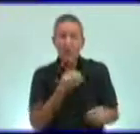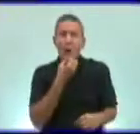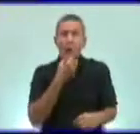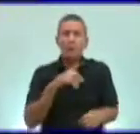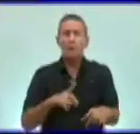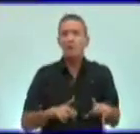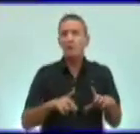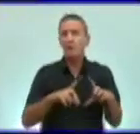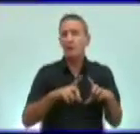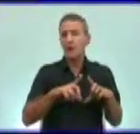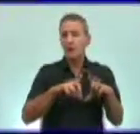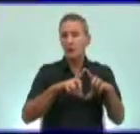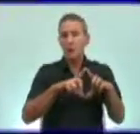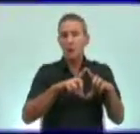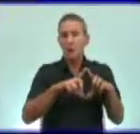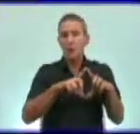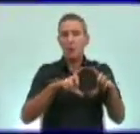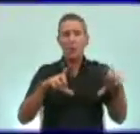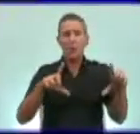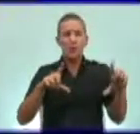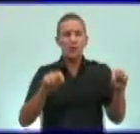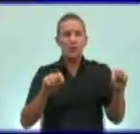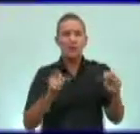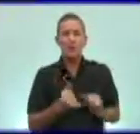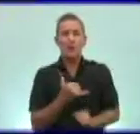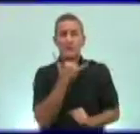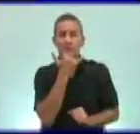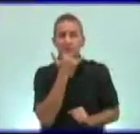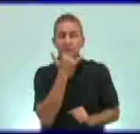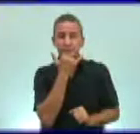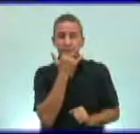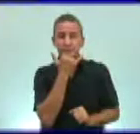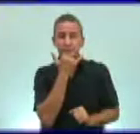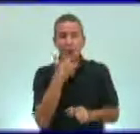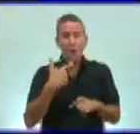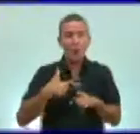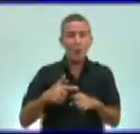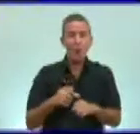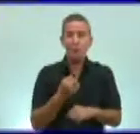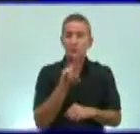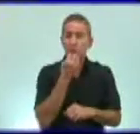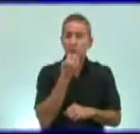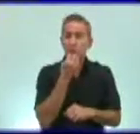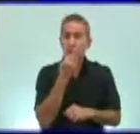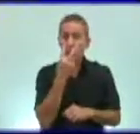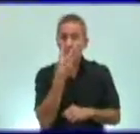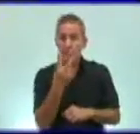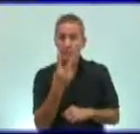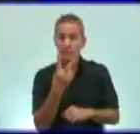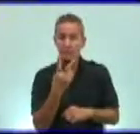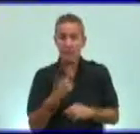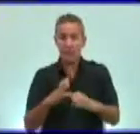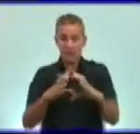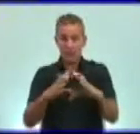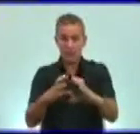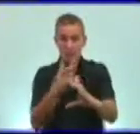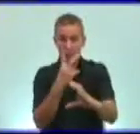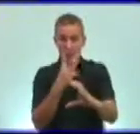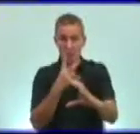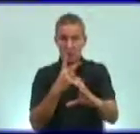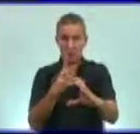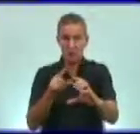y estarían equivocándose. Aquellos que pueden ver el frente de ese objeto pudieran ver un